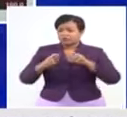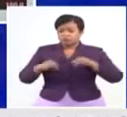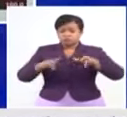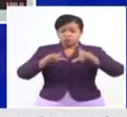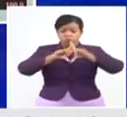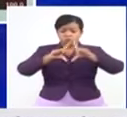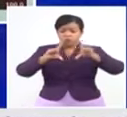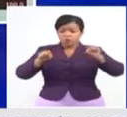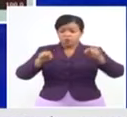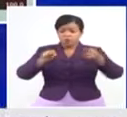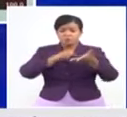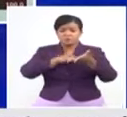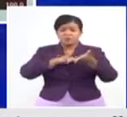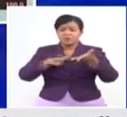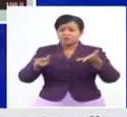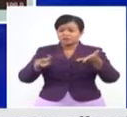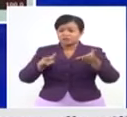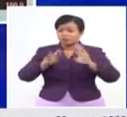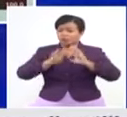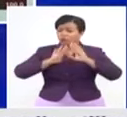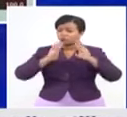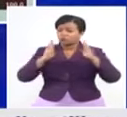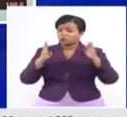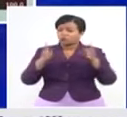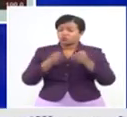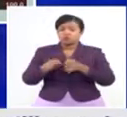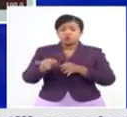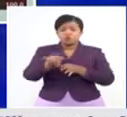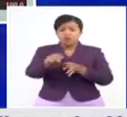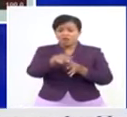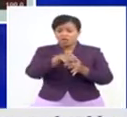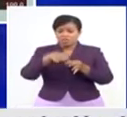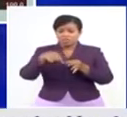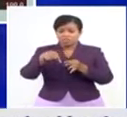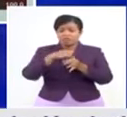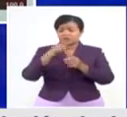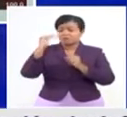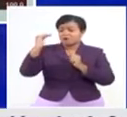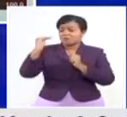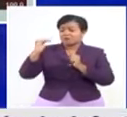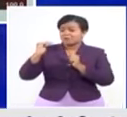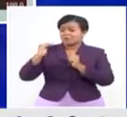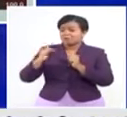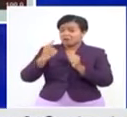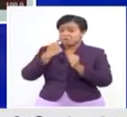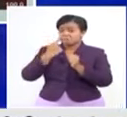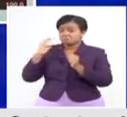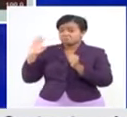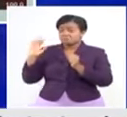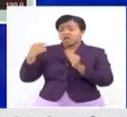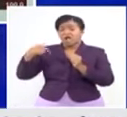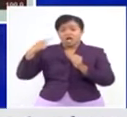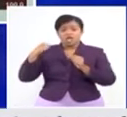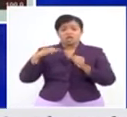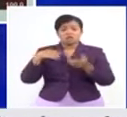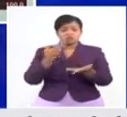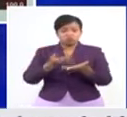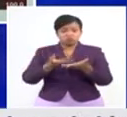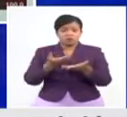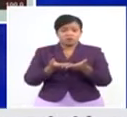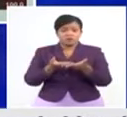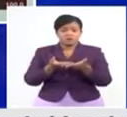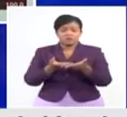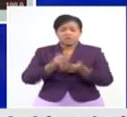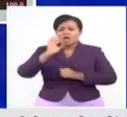y el municipio especial Isla de la Juventud se procesaron muestras en el día de ayer, y las por cientos